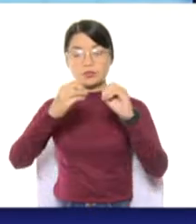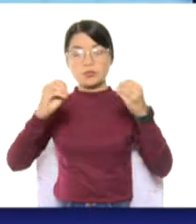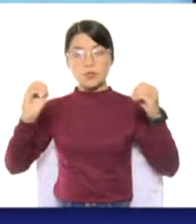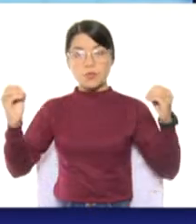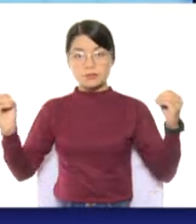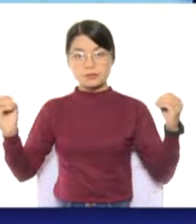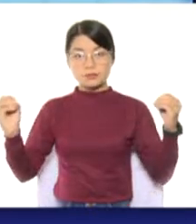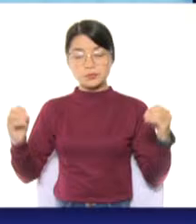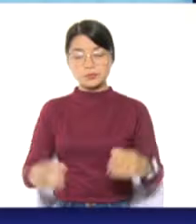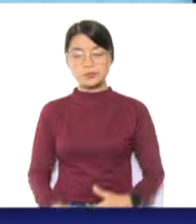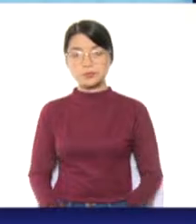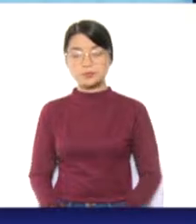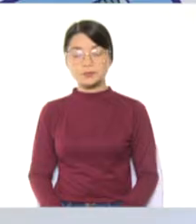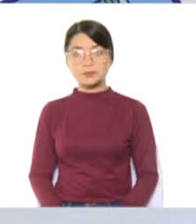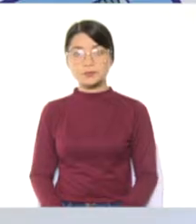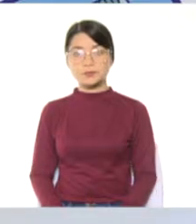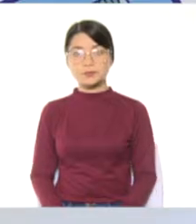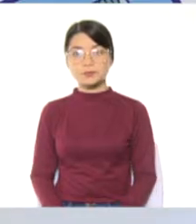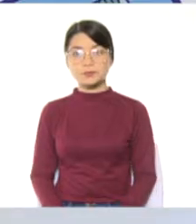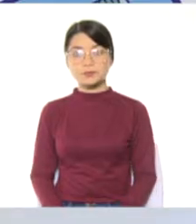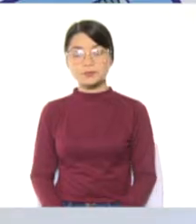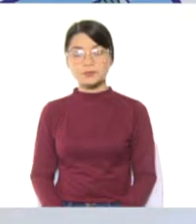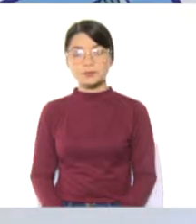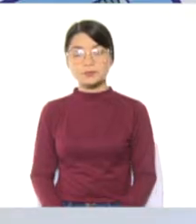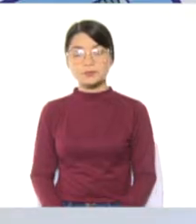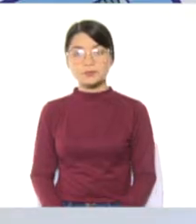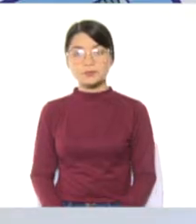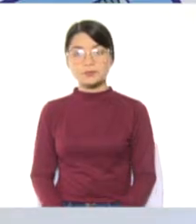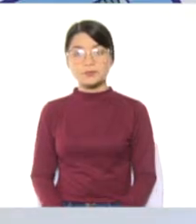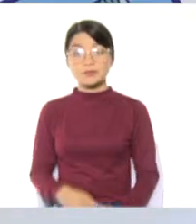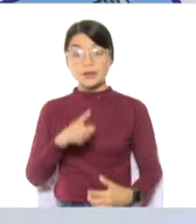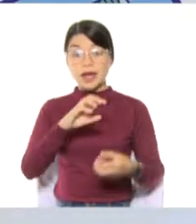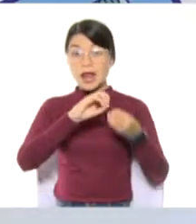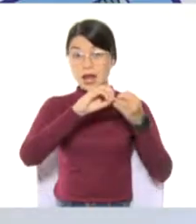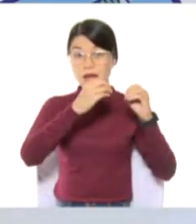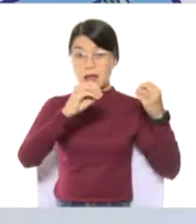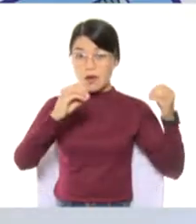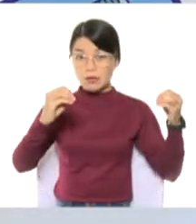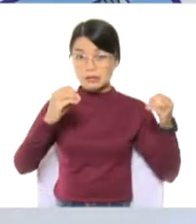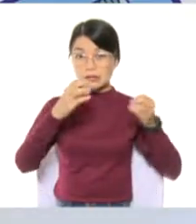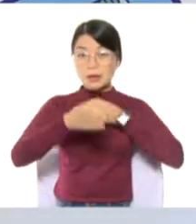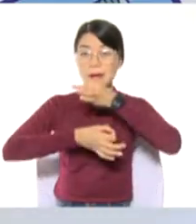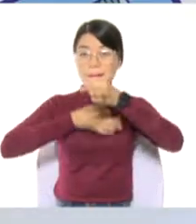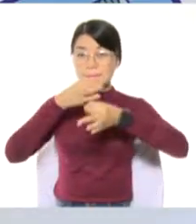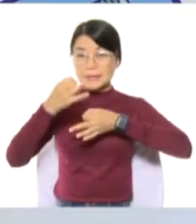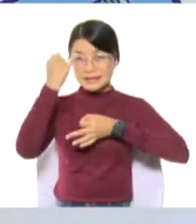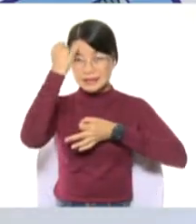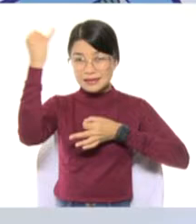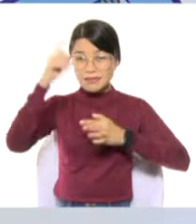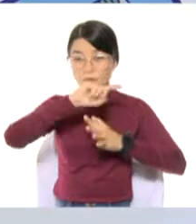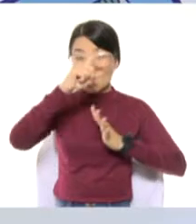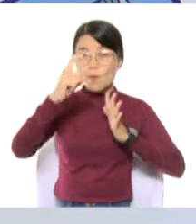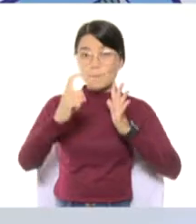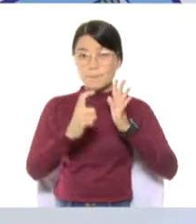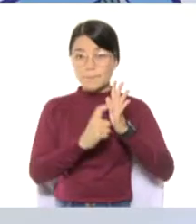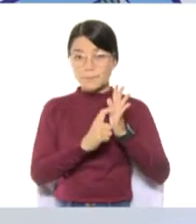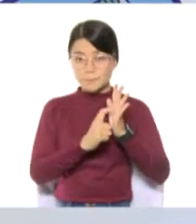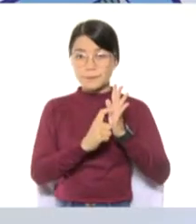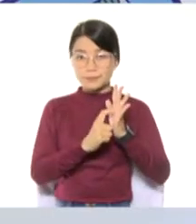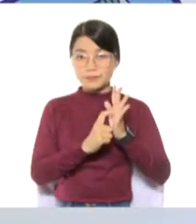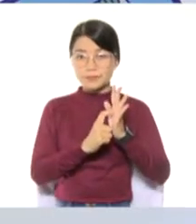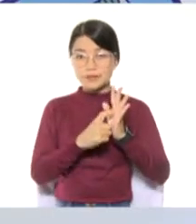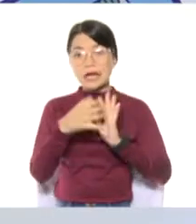no olvides que si es la unidad que expresa un sentido completo y que tiene un sujeto y que tiene un predicado, vamos